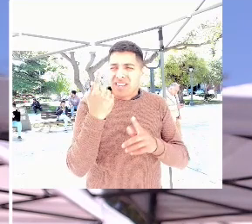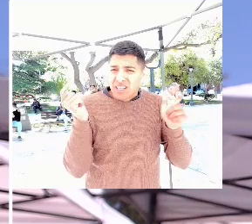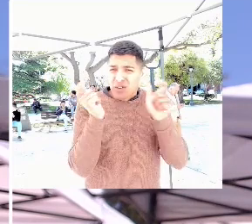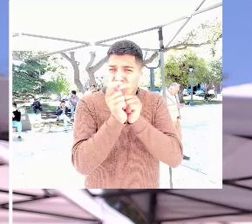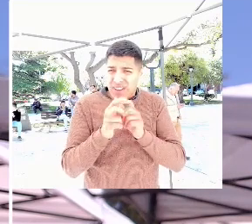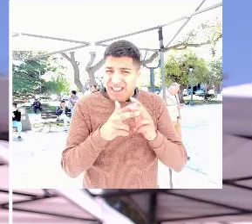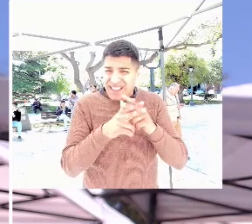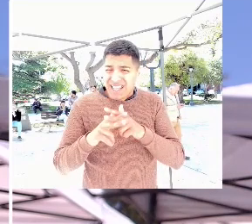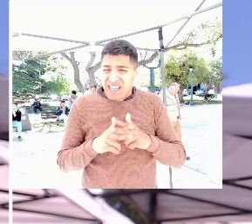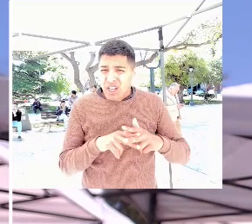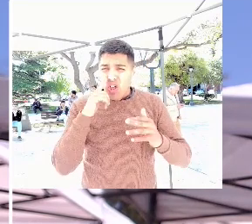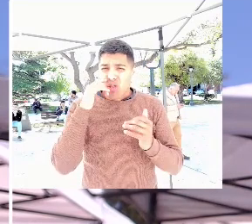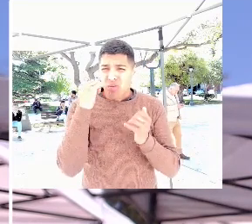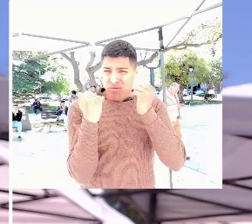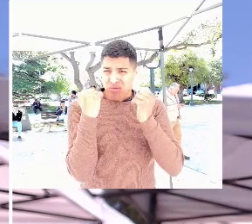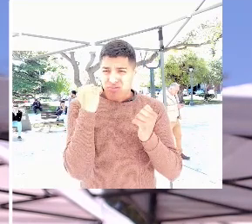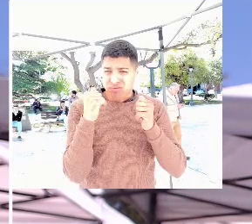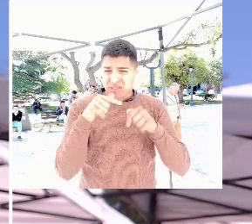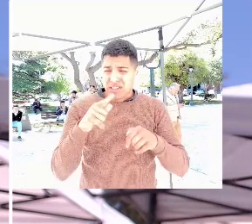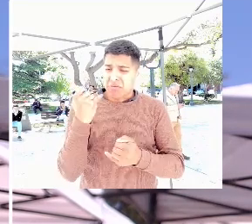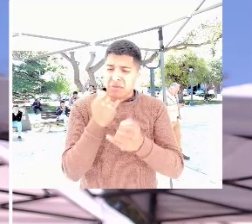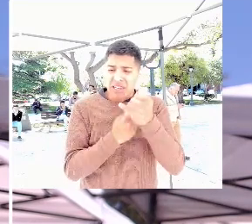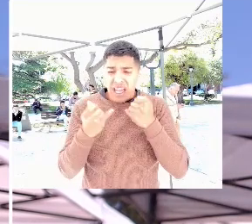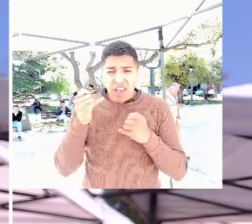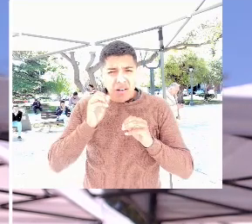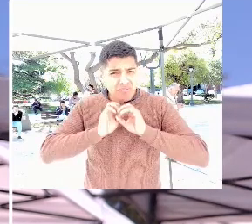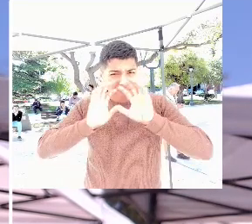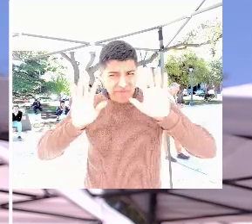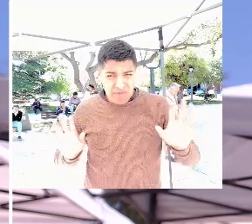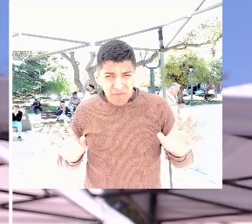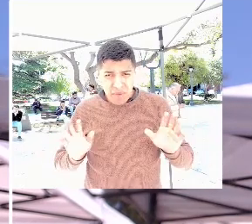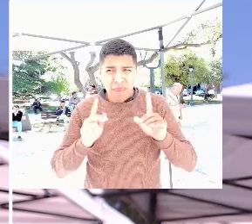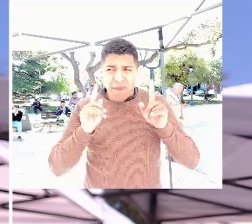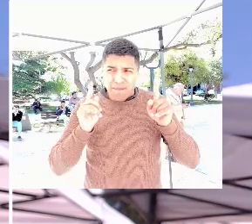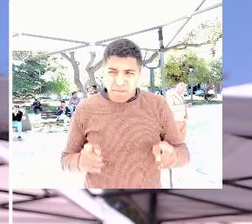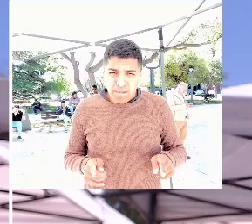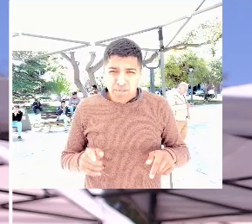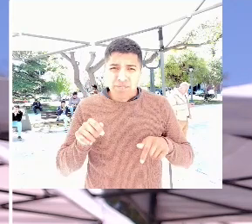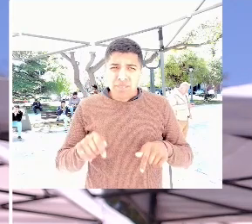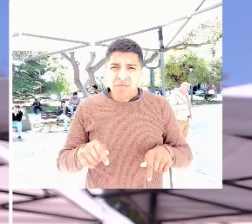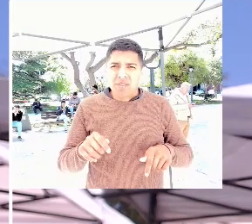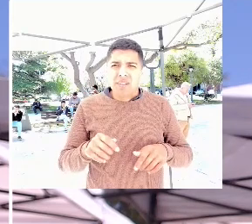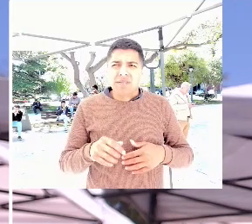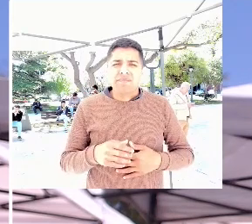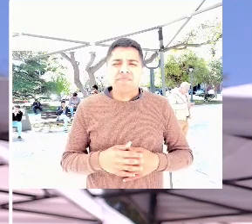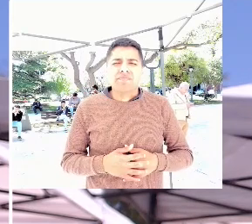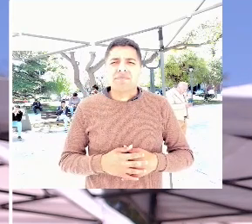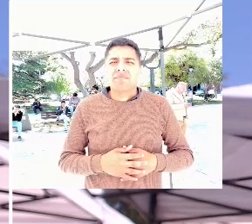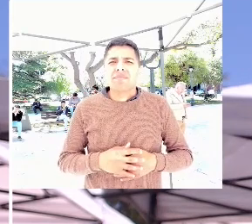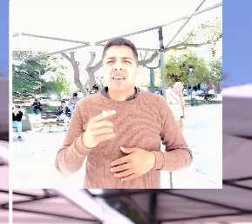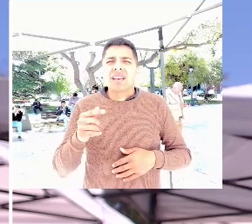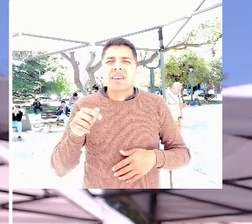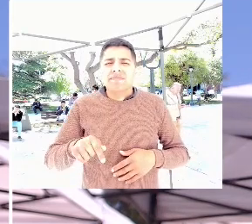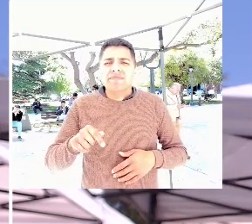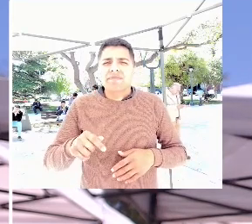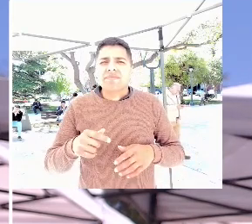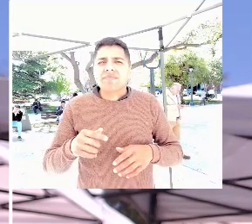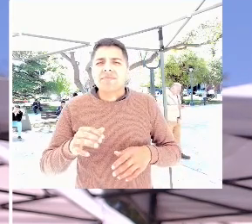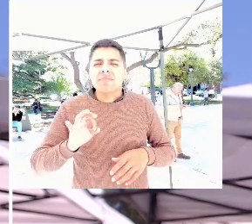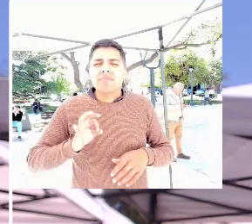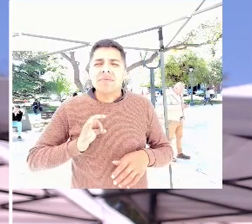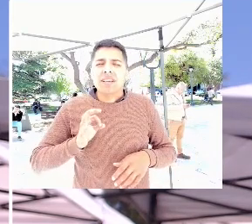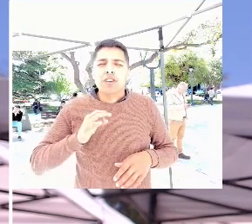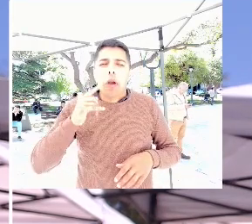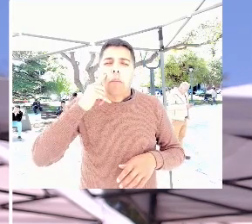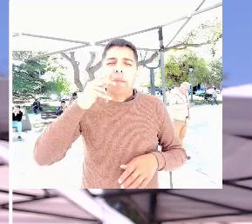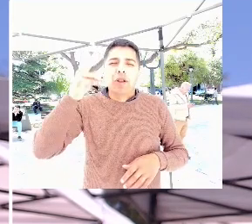los técnicos de Hacienda, digamos, y nos lo explicaron bastante bien, se muestra la continuidad de las gestiones que desde el año